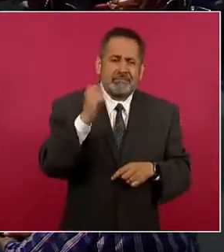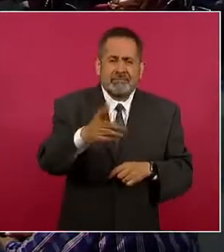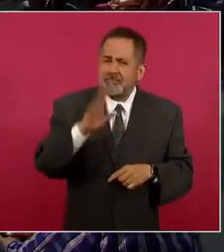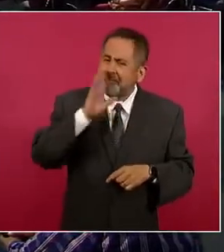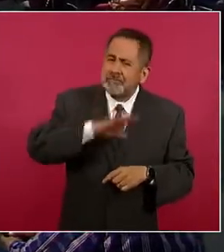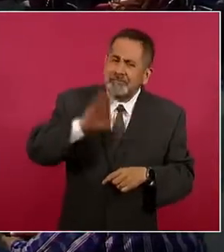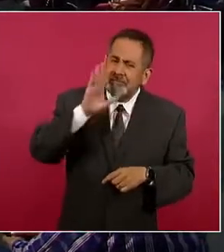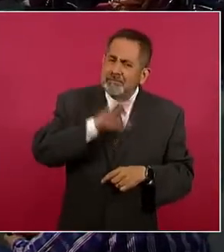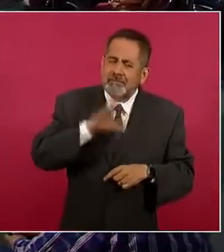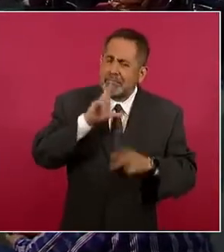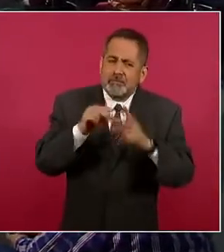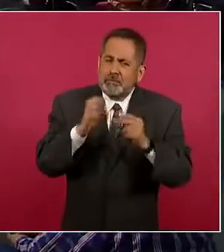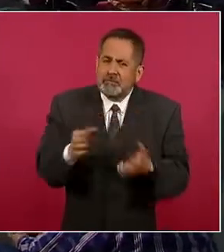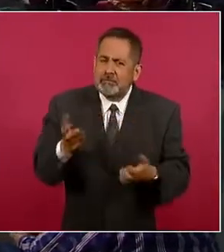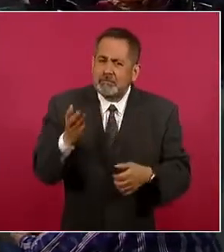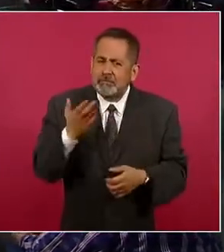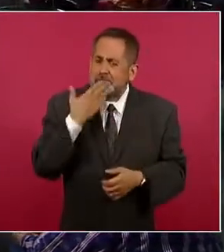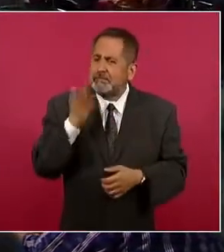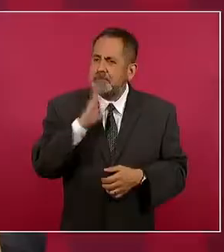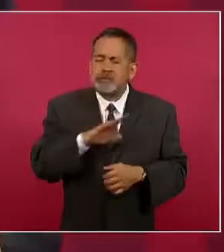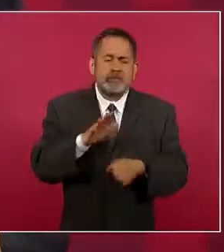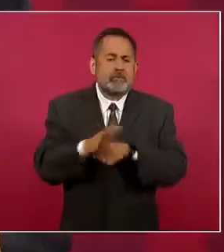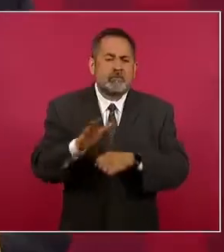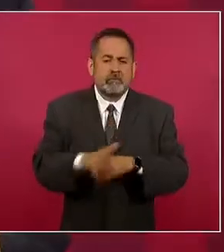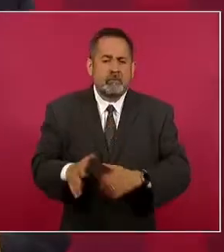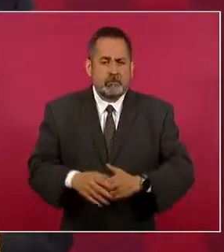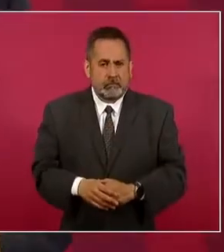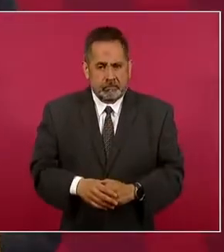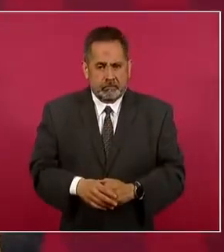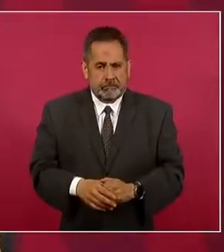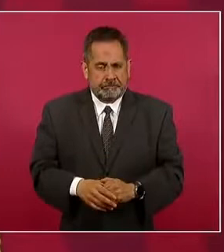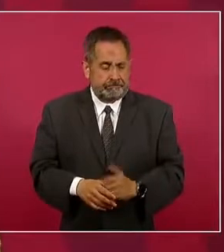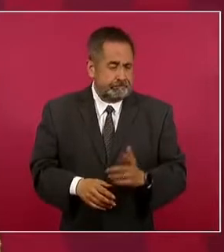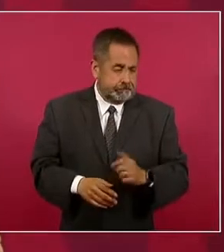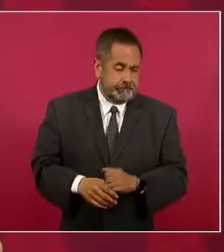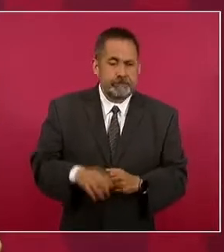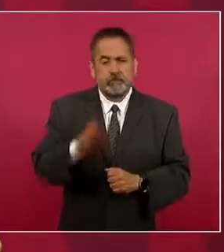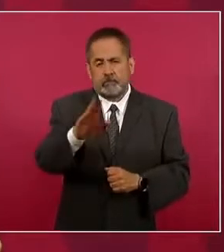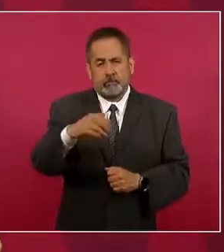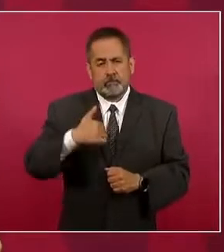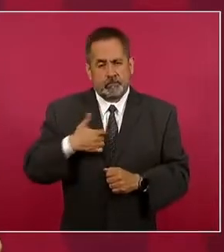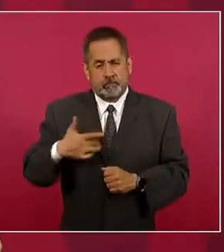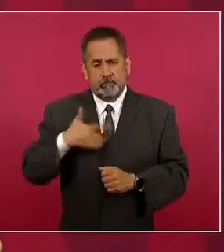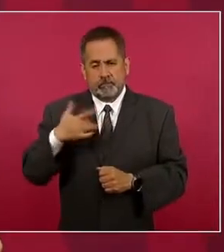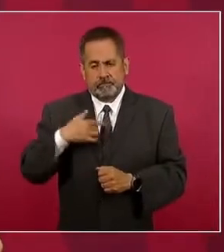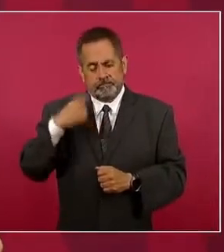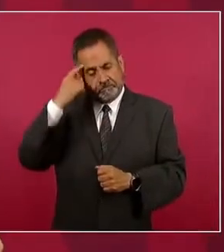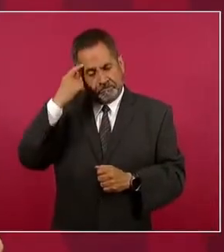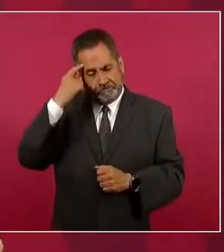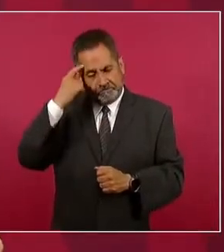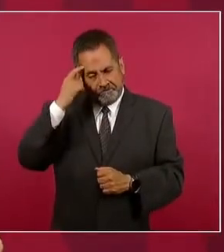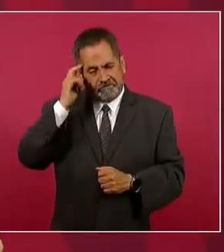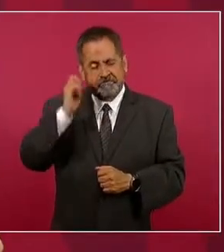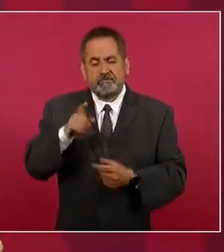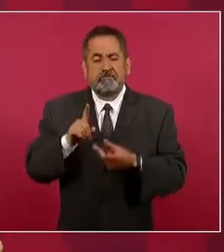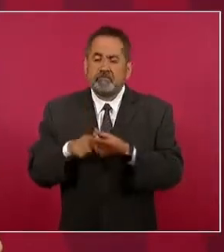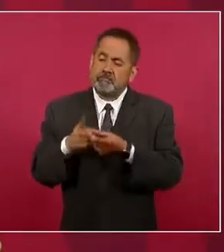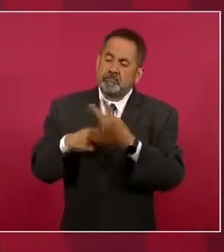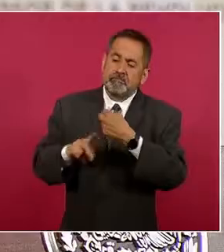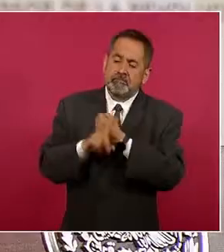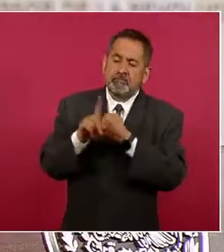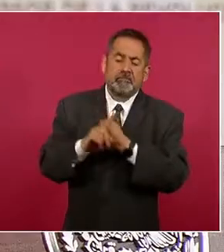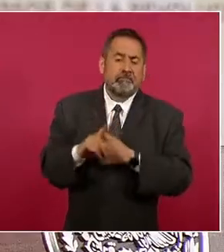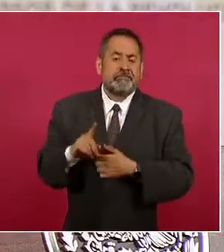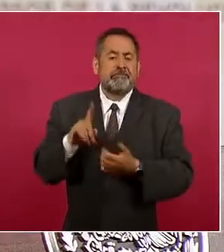resultando bien para las mujeres? Pues yo siento que el problema, la falla de origen, es